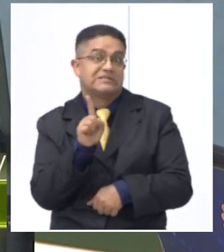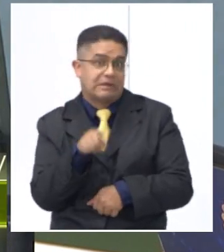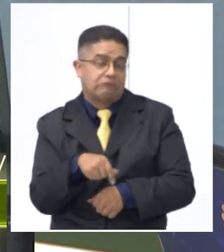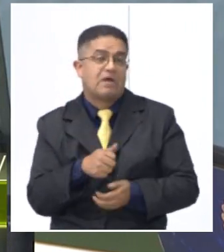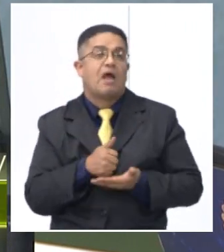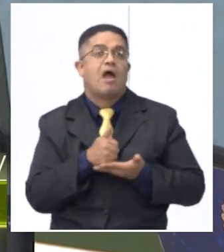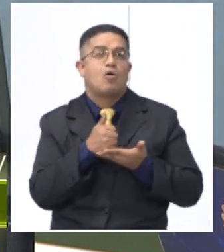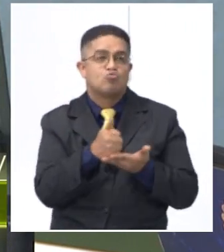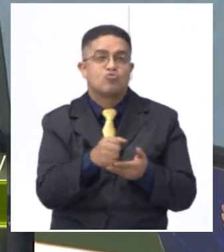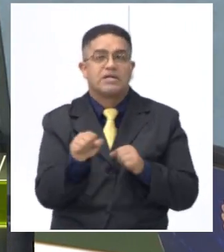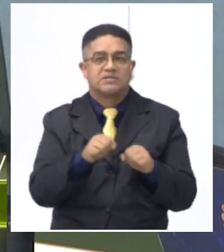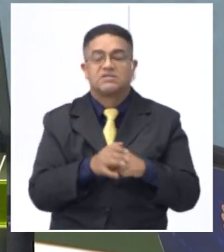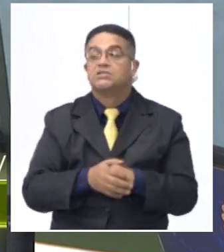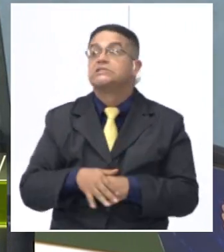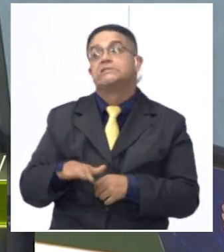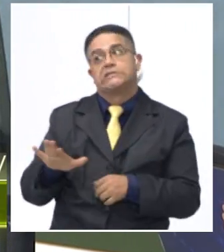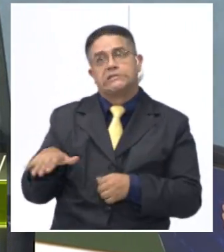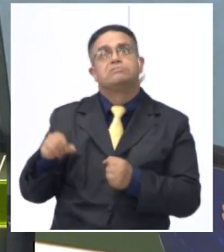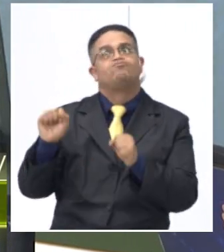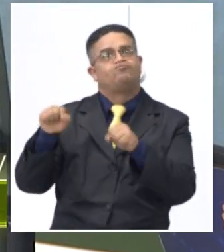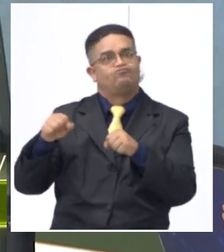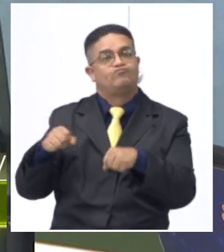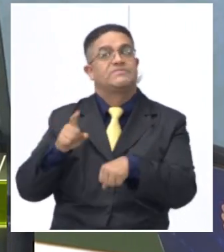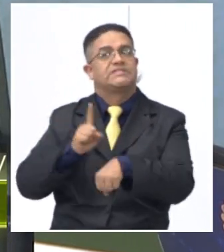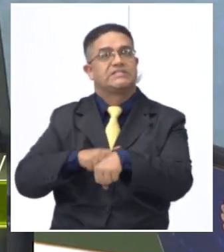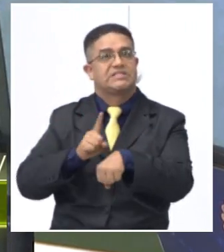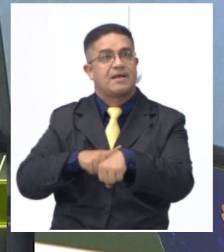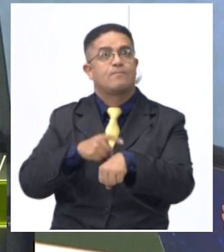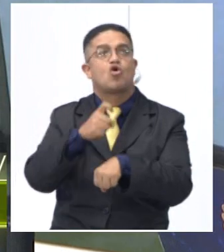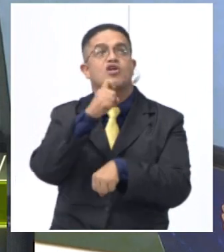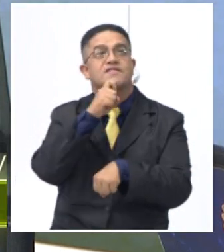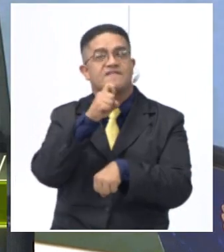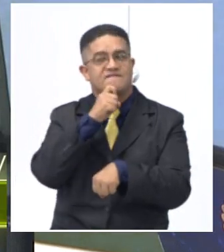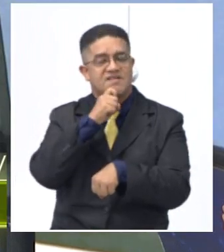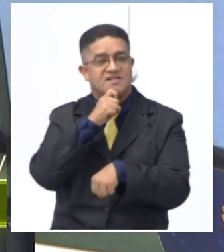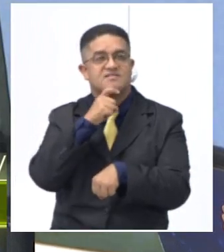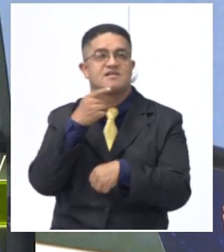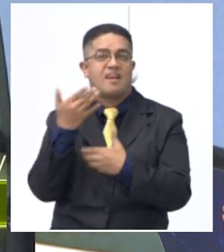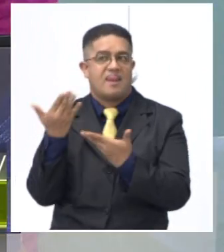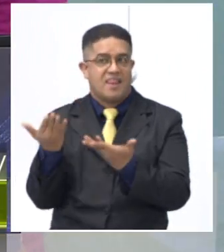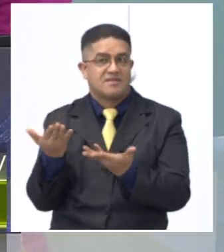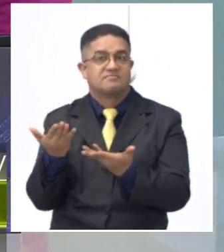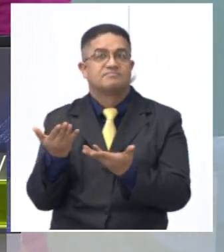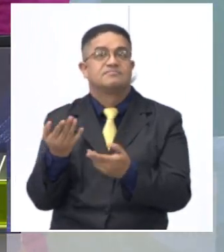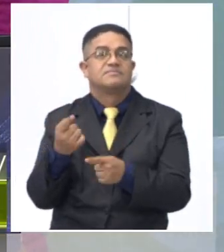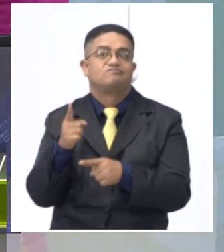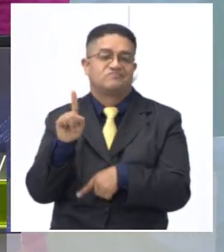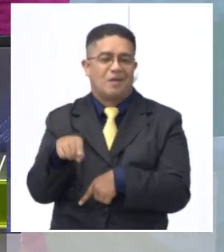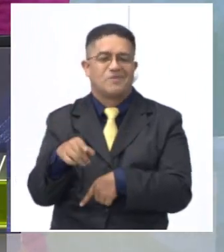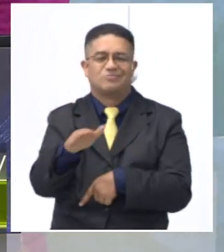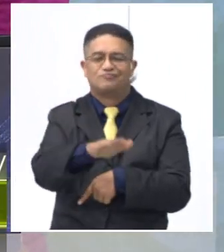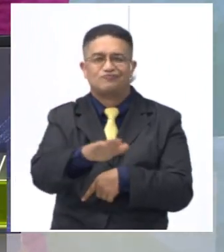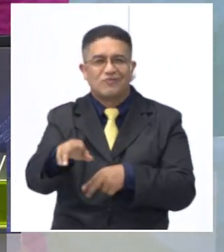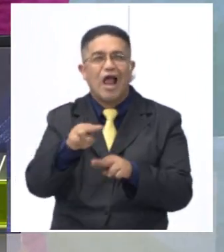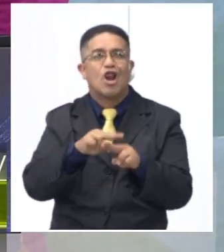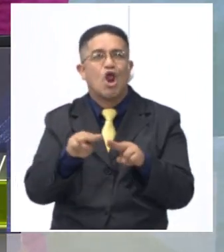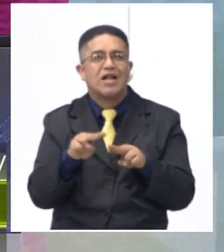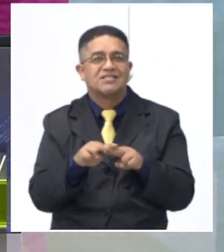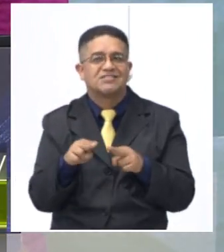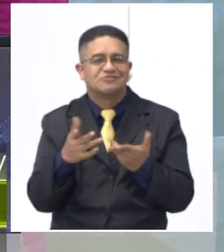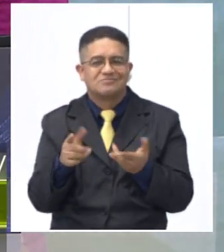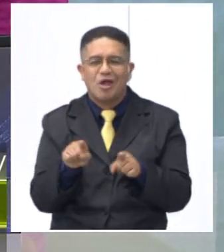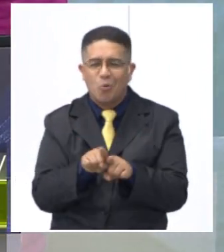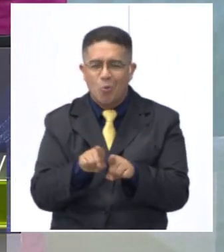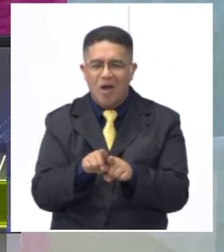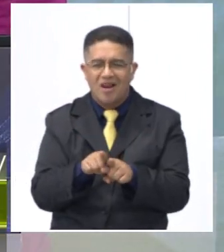canal. Tiempos difíciles, tiempos difíciles para esos padres y también para esos niños que sirvieron también como